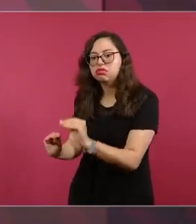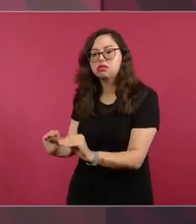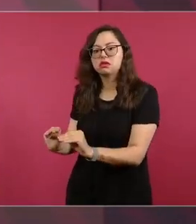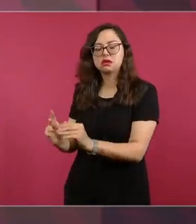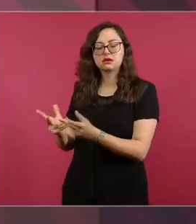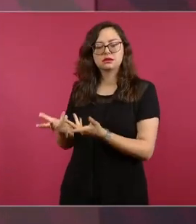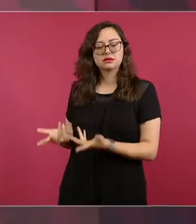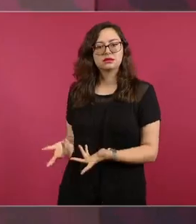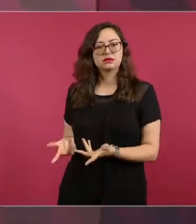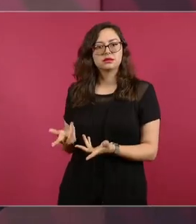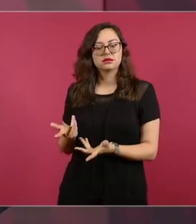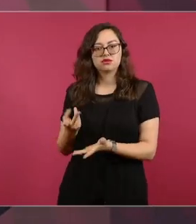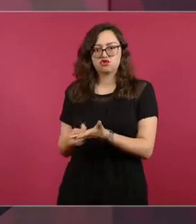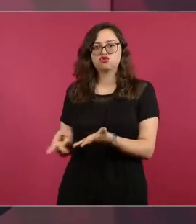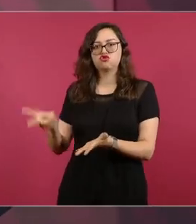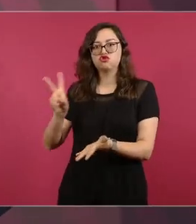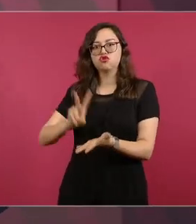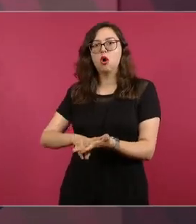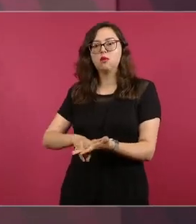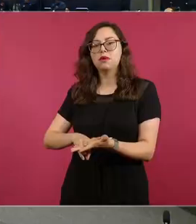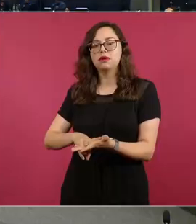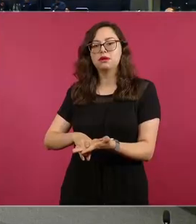papás de los muchachos